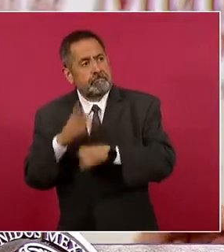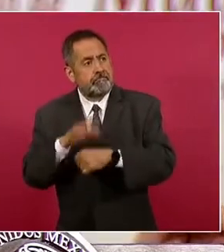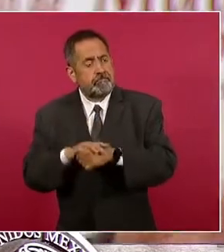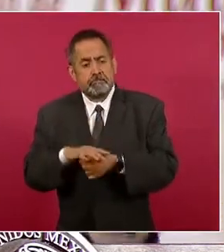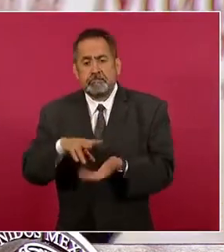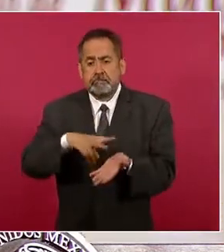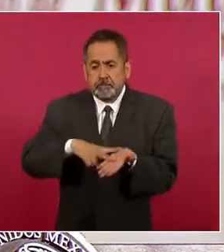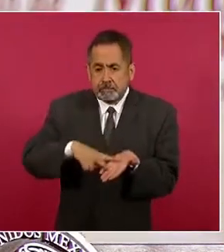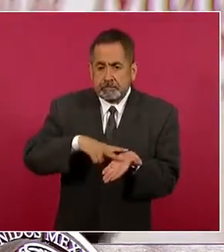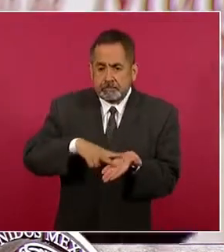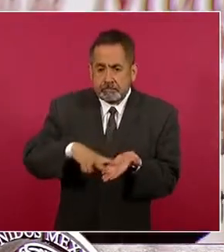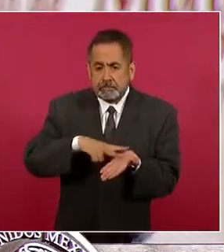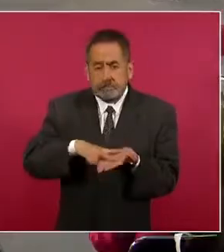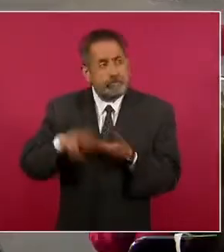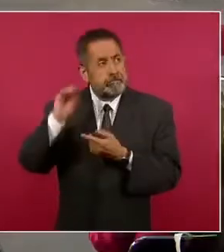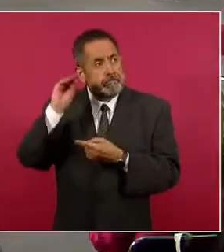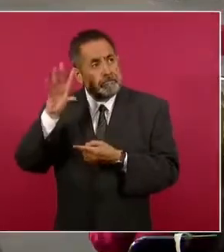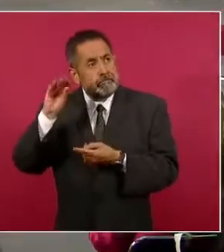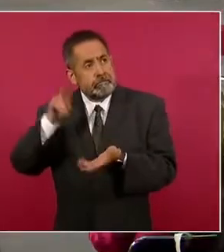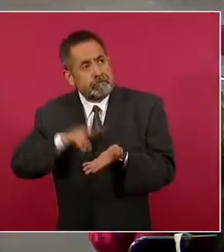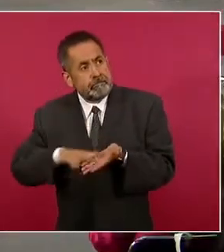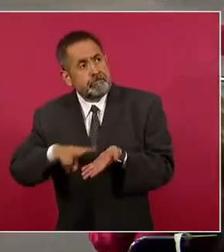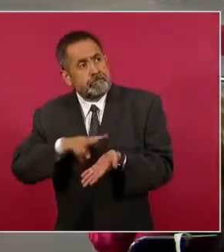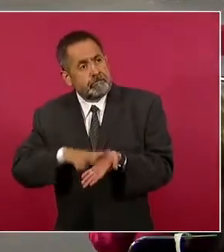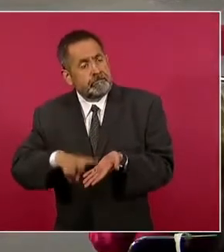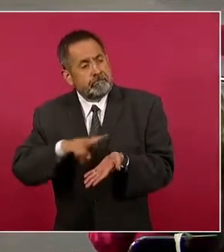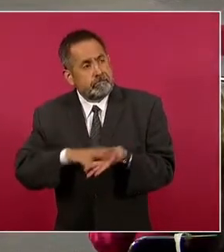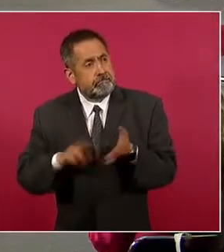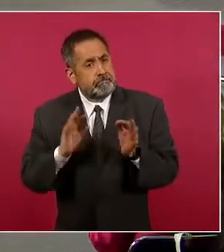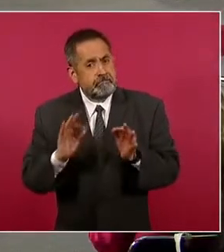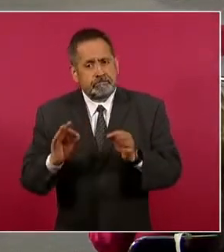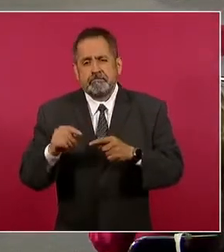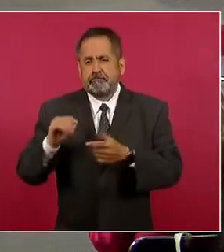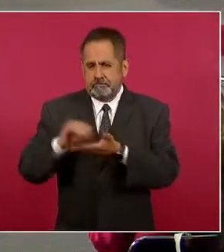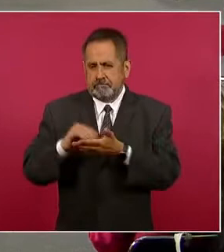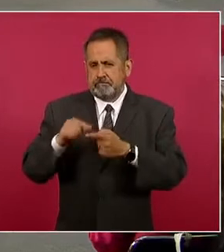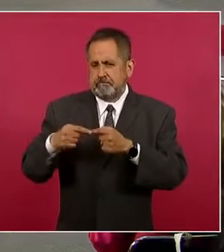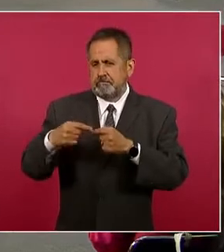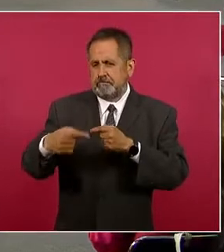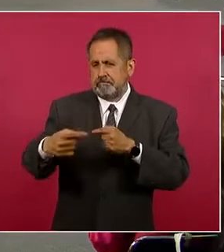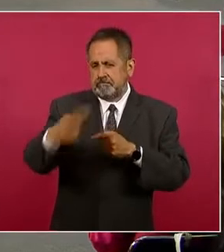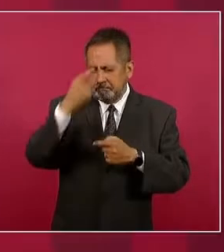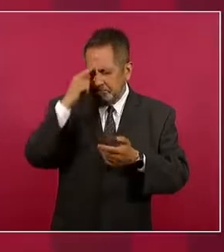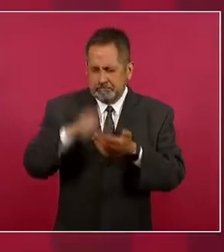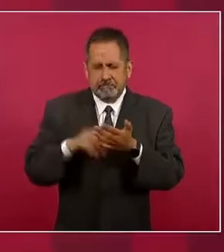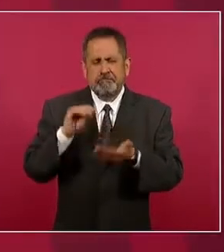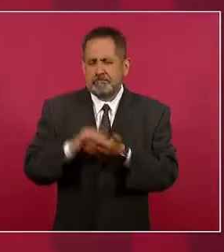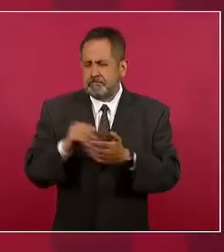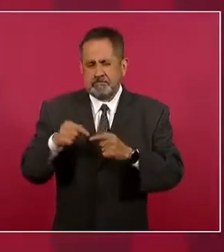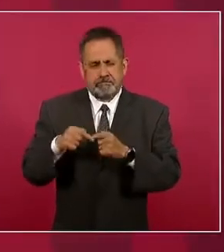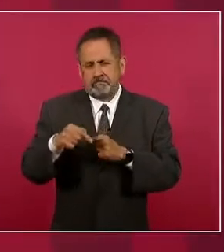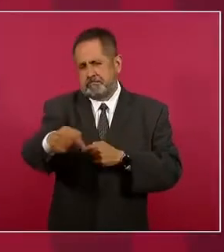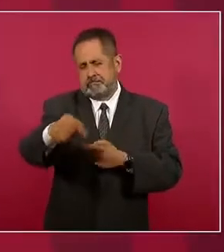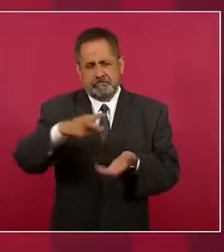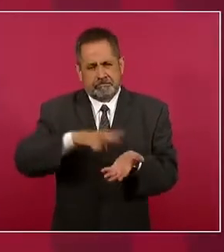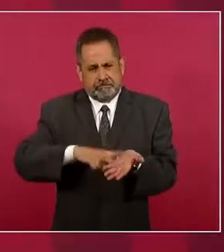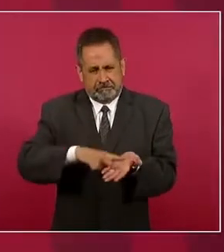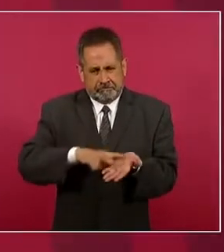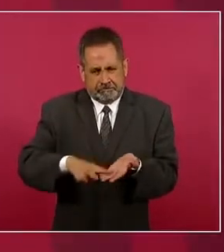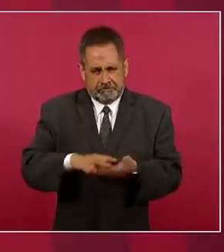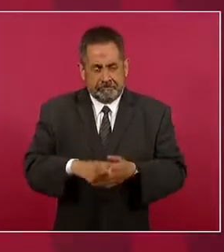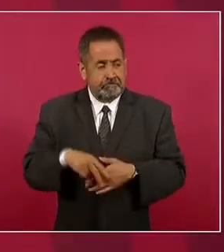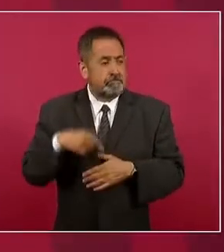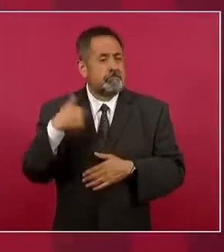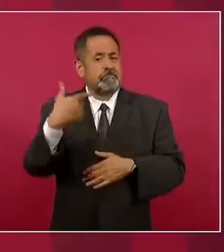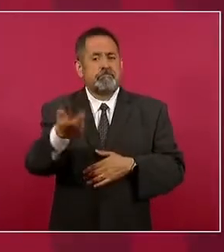mantiene en verde. La proyección que tenemos es que todavía se va a mantener en verde, seguramente por un buen tiempo. Quizá rumbo al